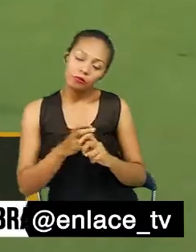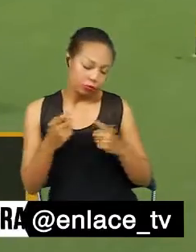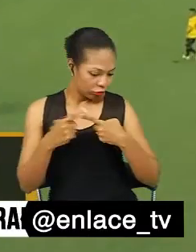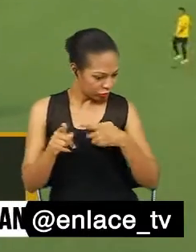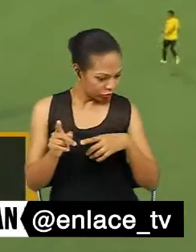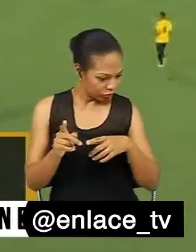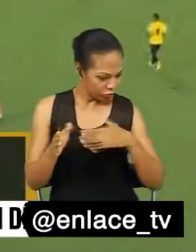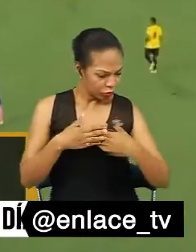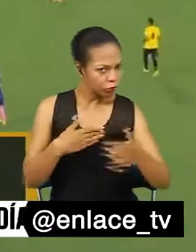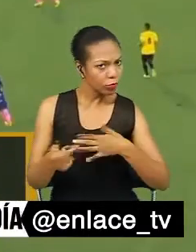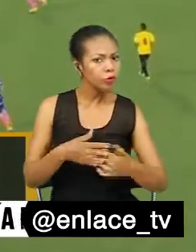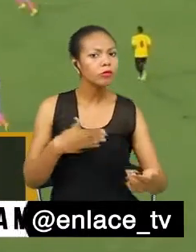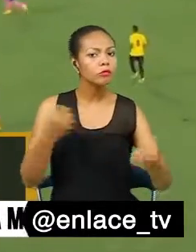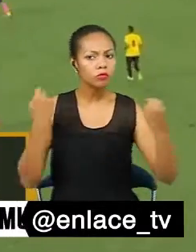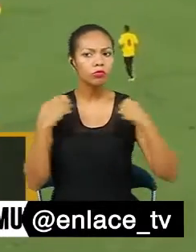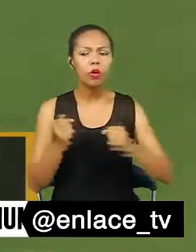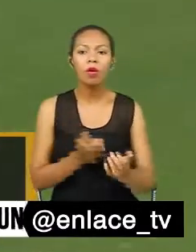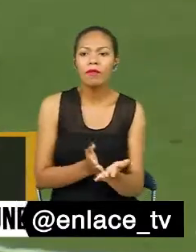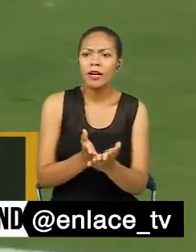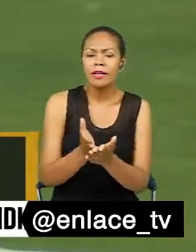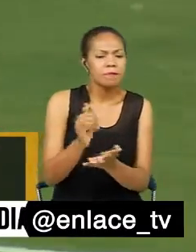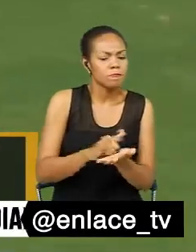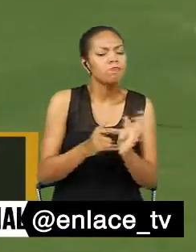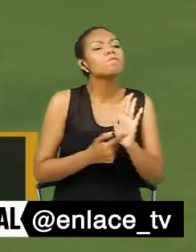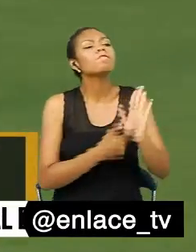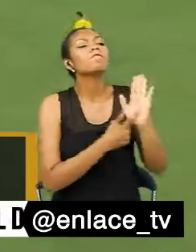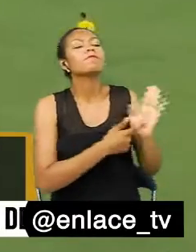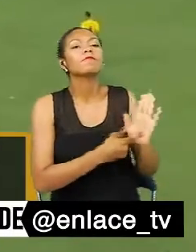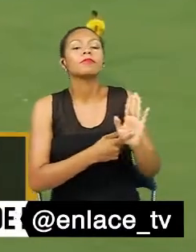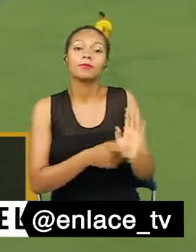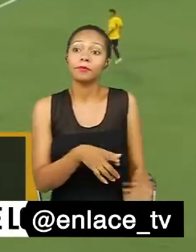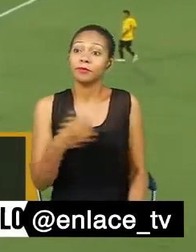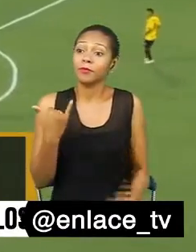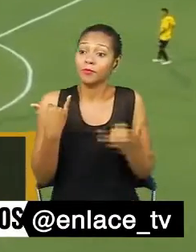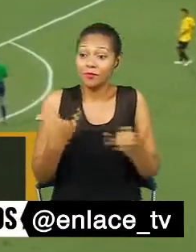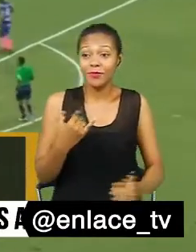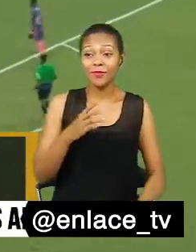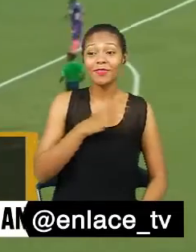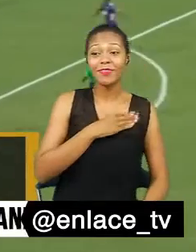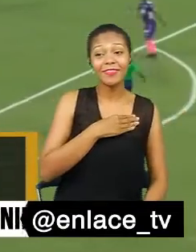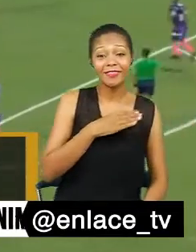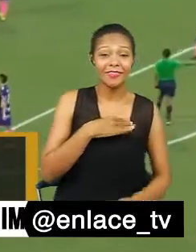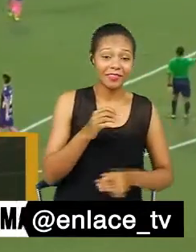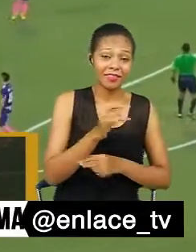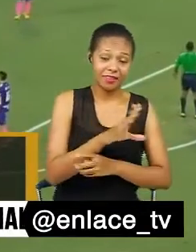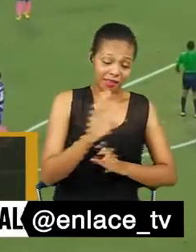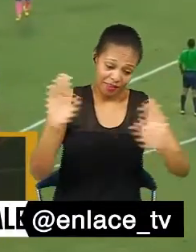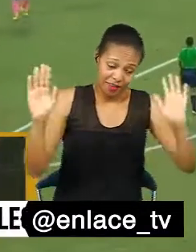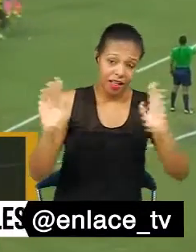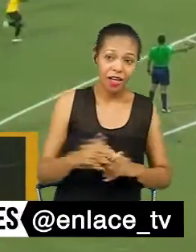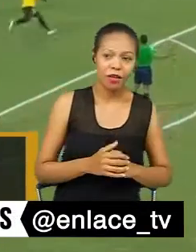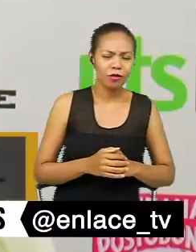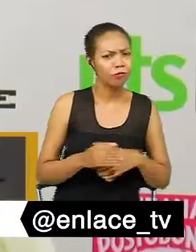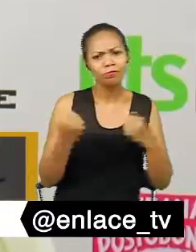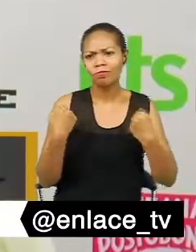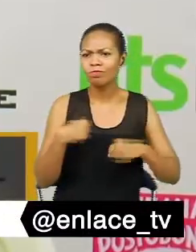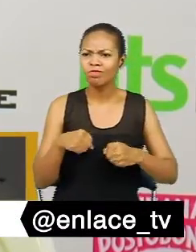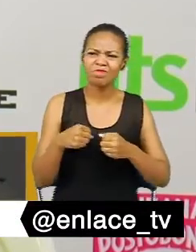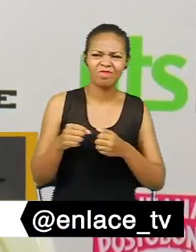lo que hemos venido haciendo a través de todo este tiempo. Pero sí, nos reconforta mucho el triunfo y eso nos va a dar para trabajar con más